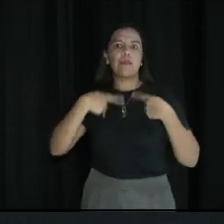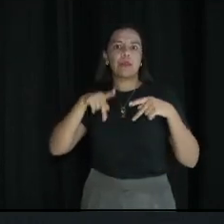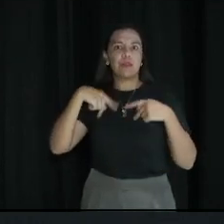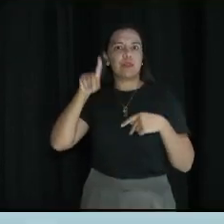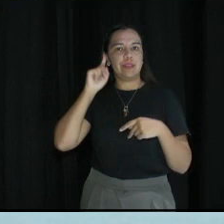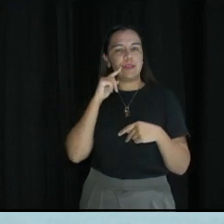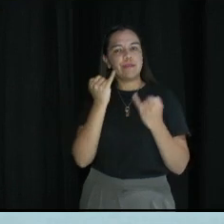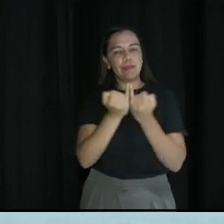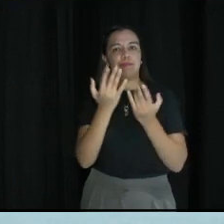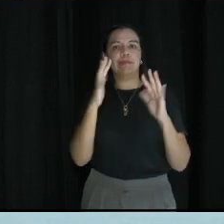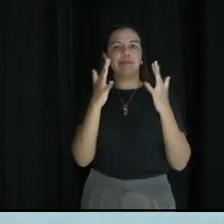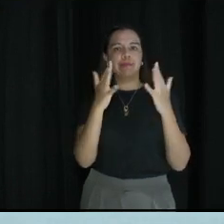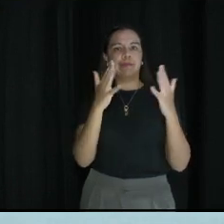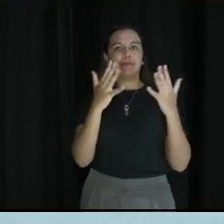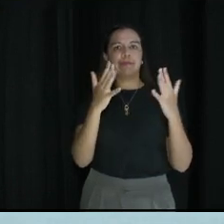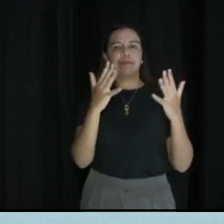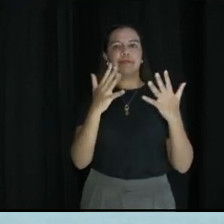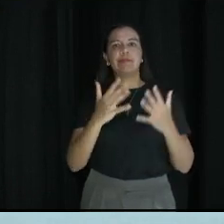favor.